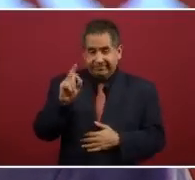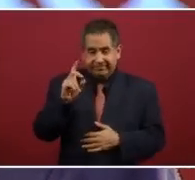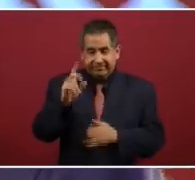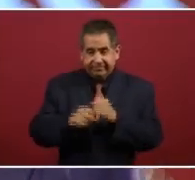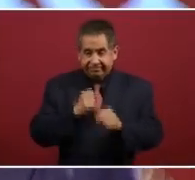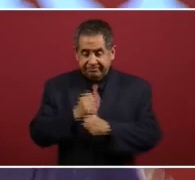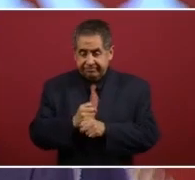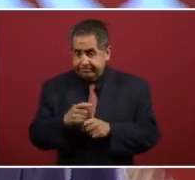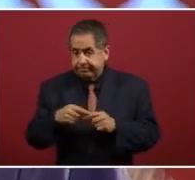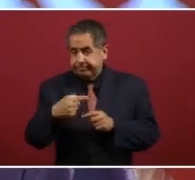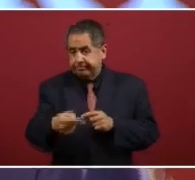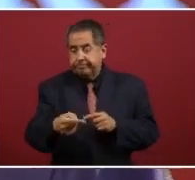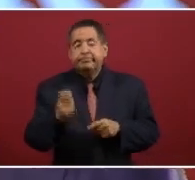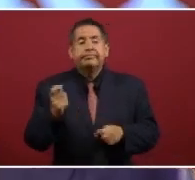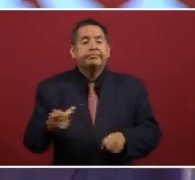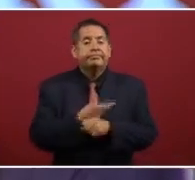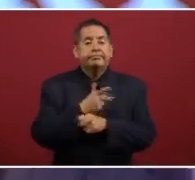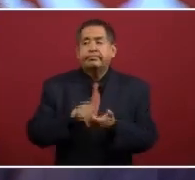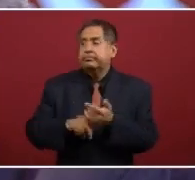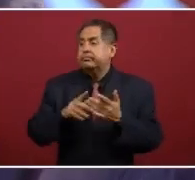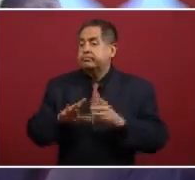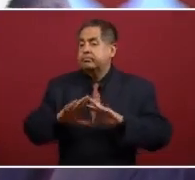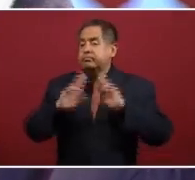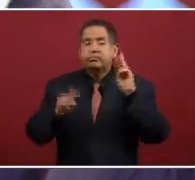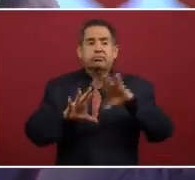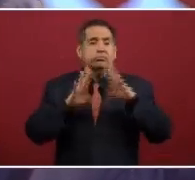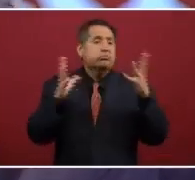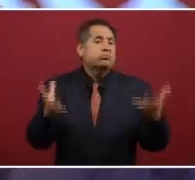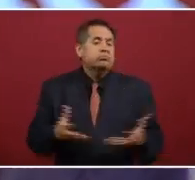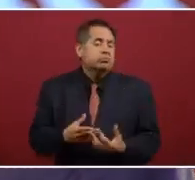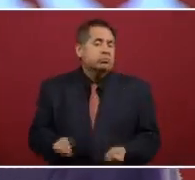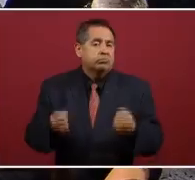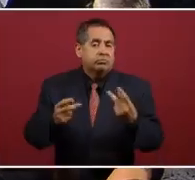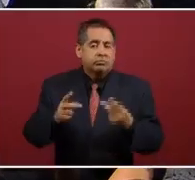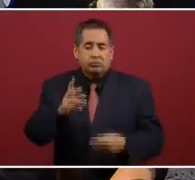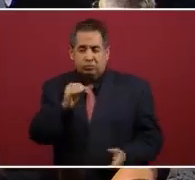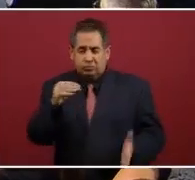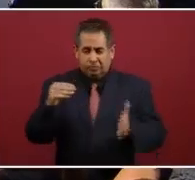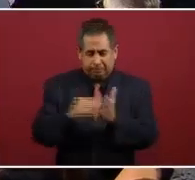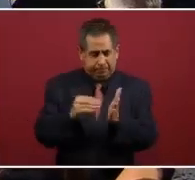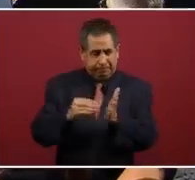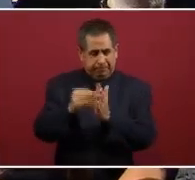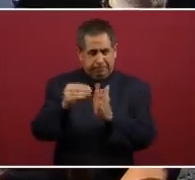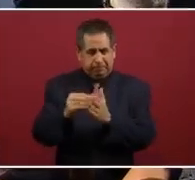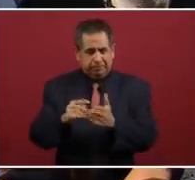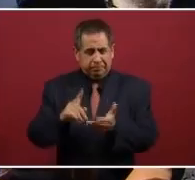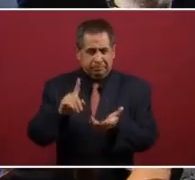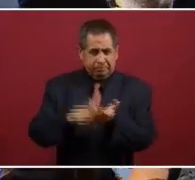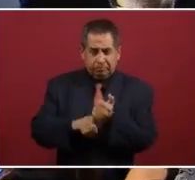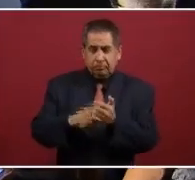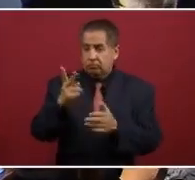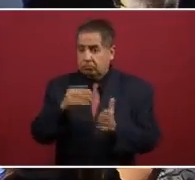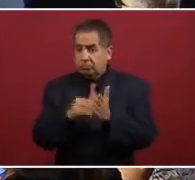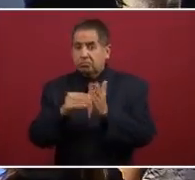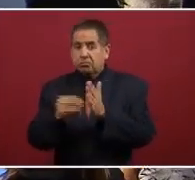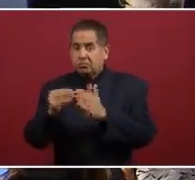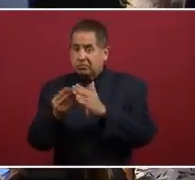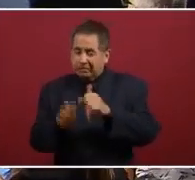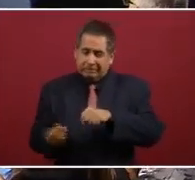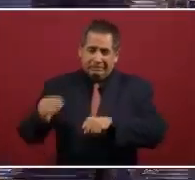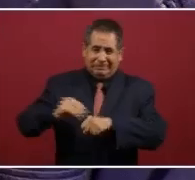esa fecha, la humanidad alcanzará 9.000 millones de habitantes, es decir, 2.000 millones más en 3